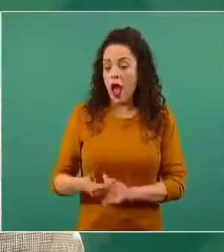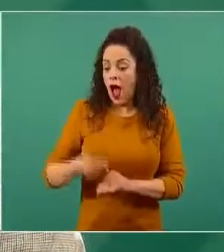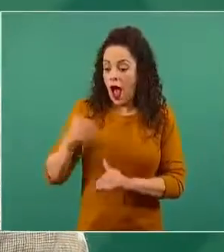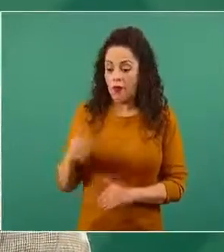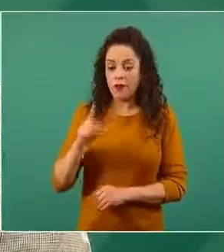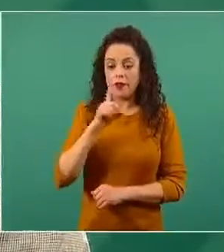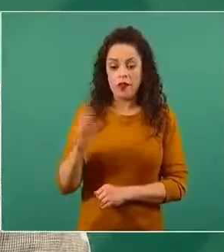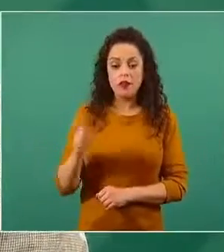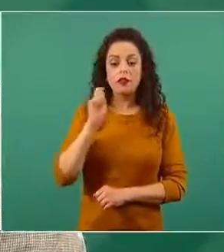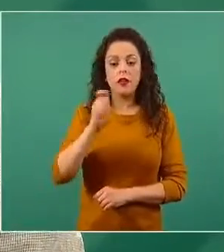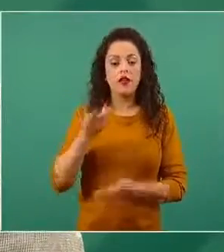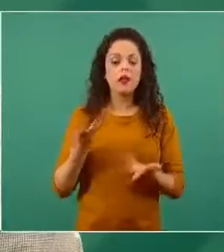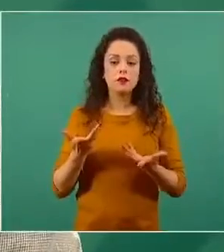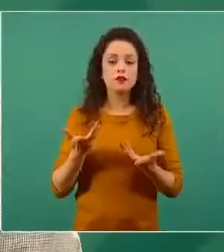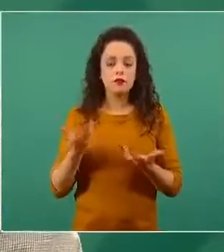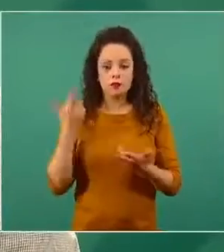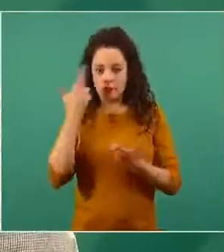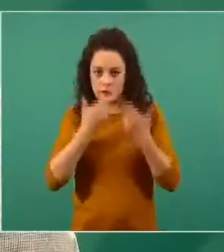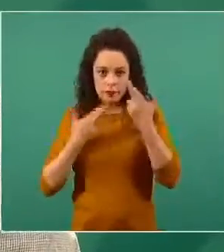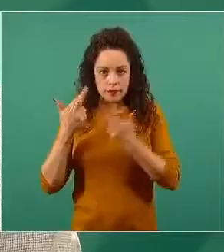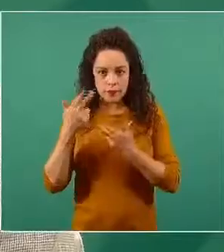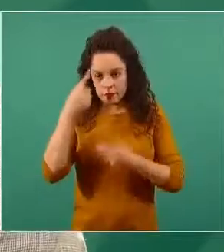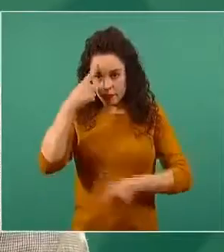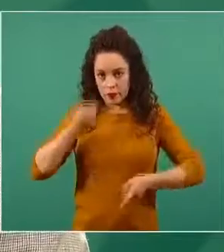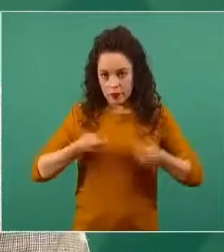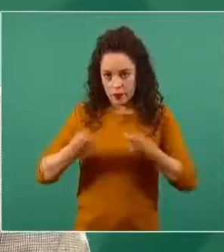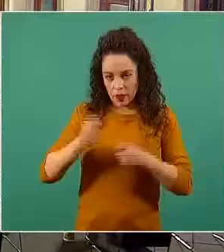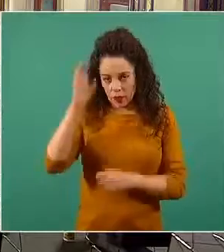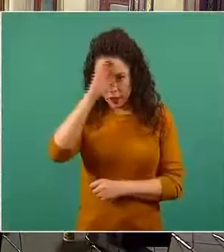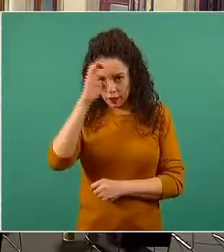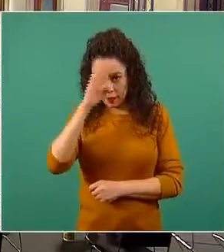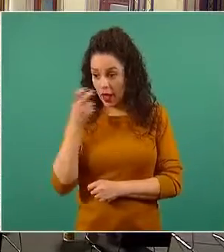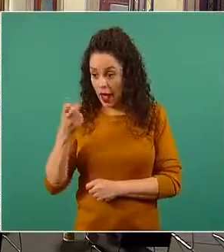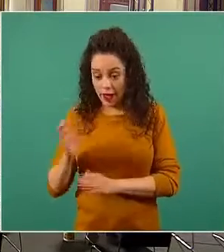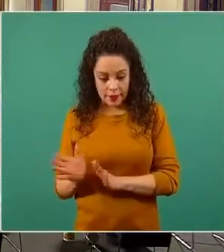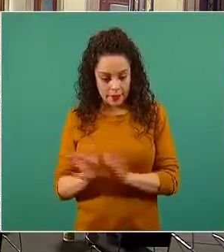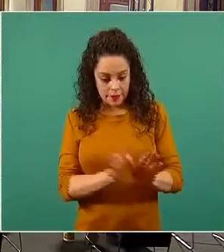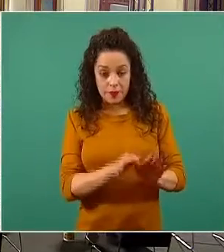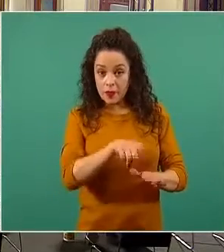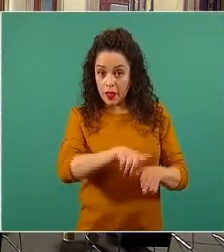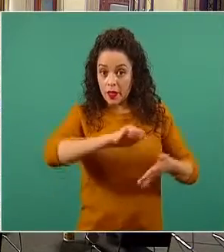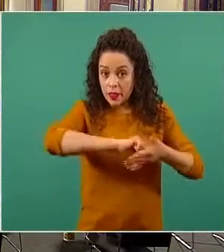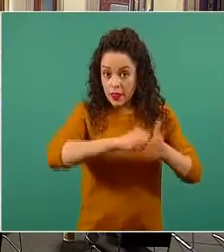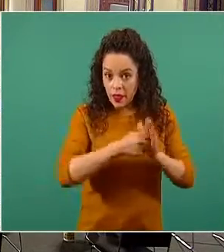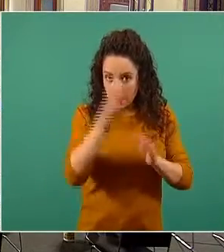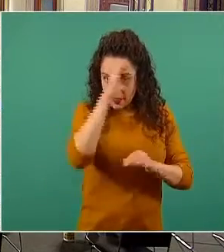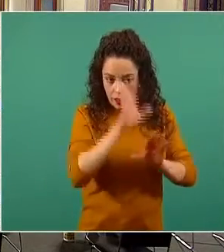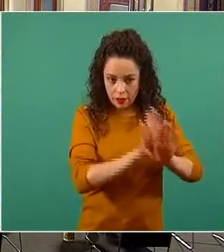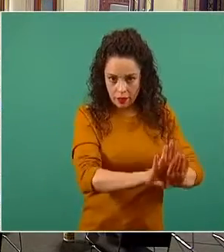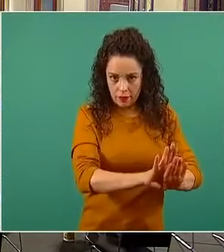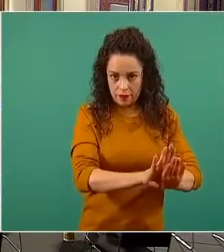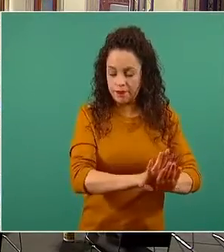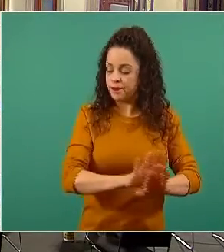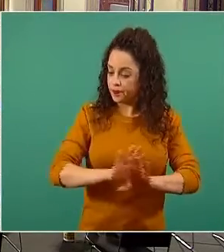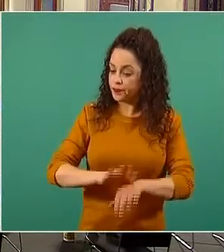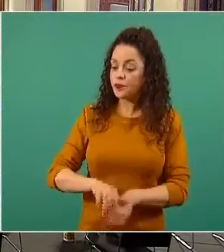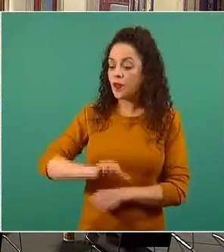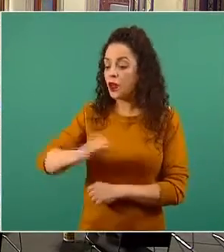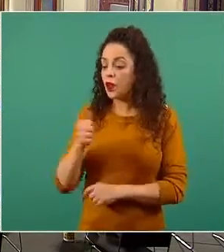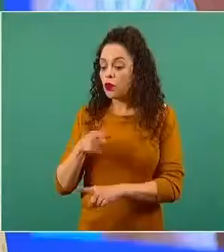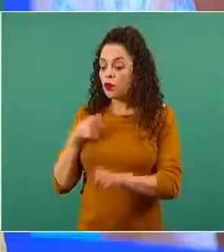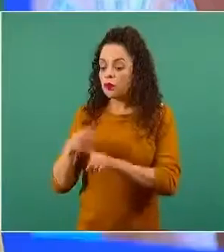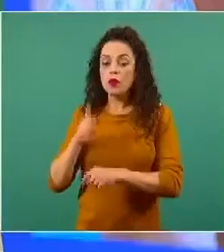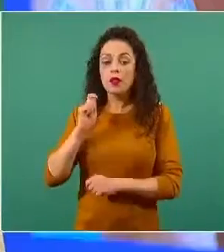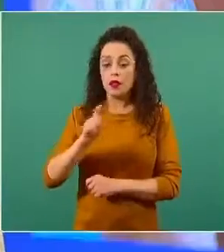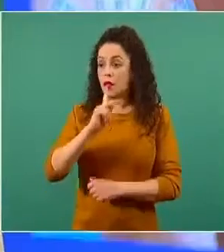regulación sanitaria. Entonces, esa es la parte técnica, la parte científica. Es posible que en estas dinámicas de